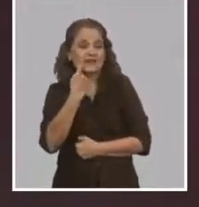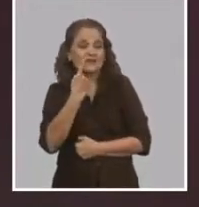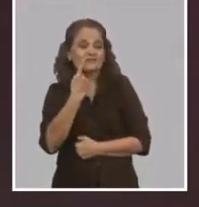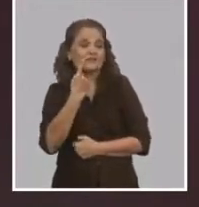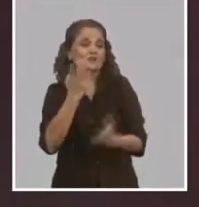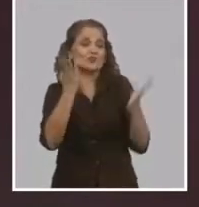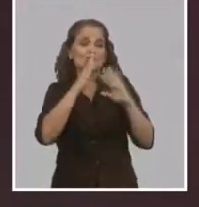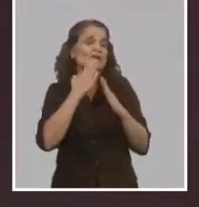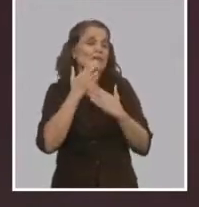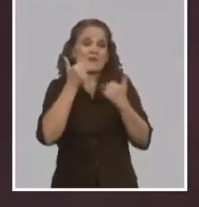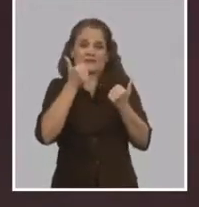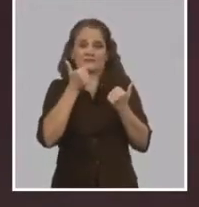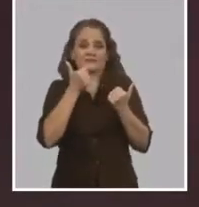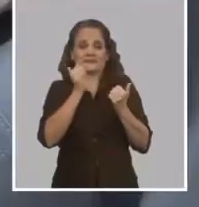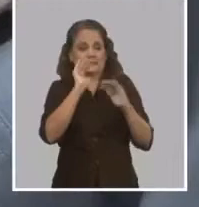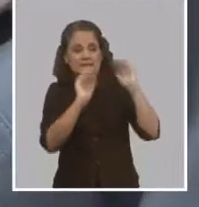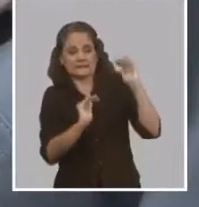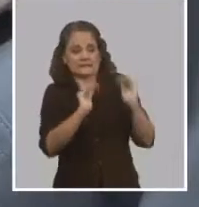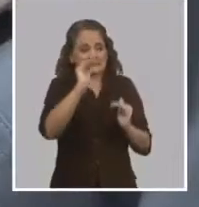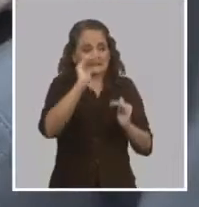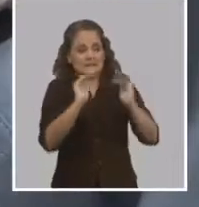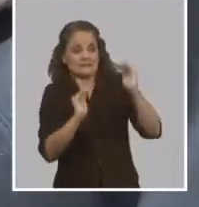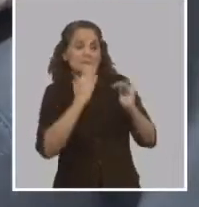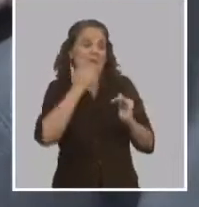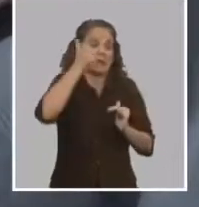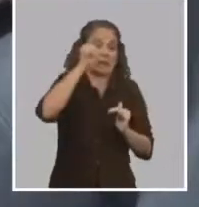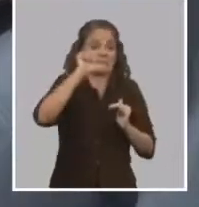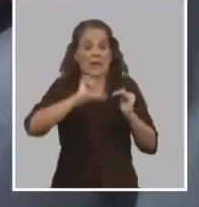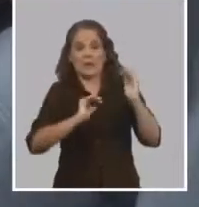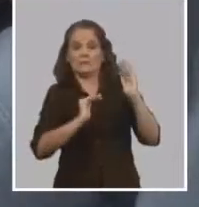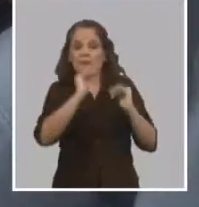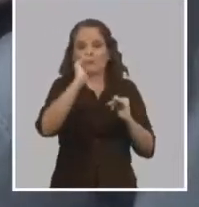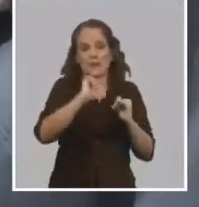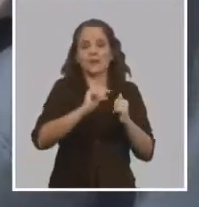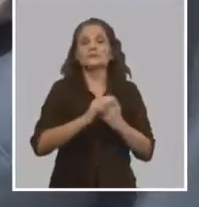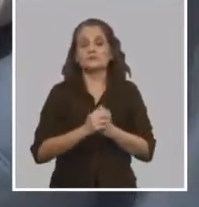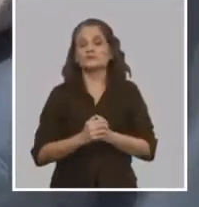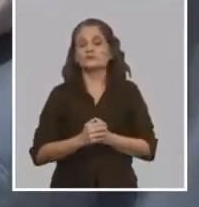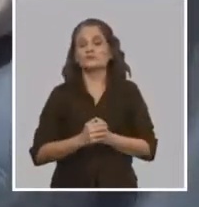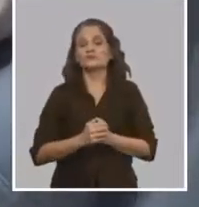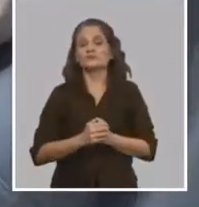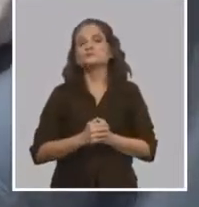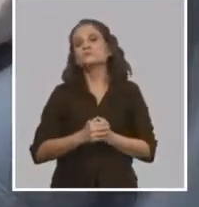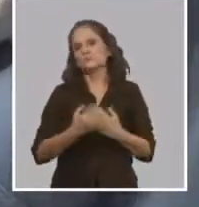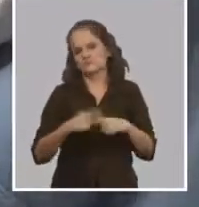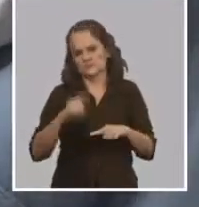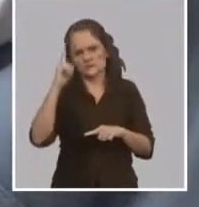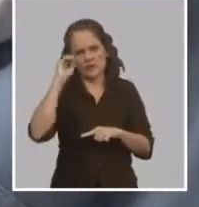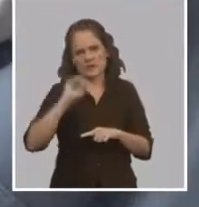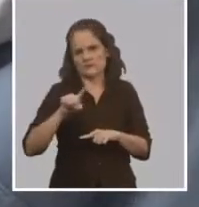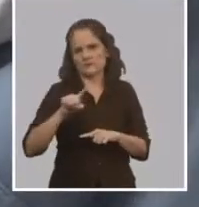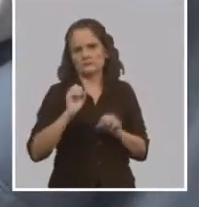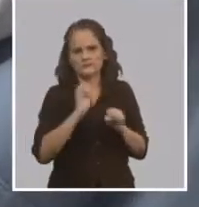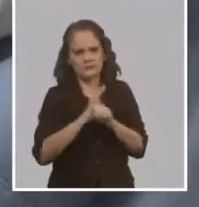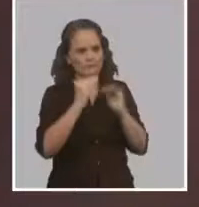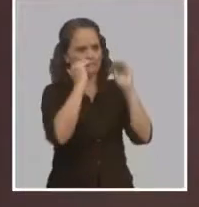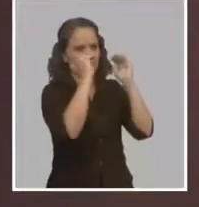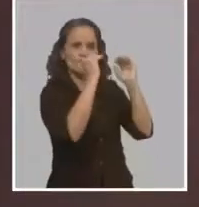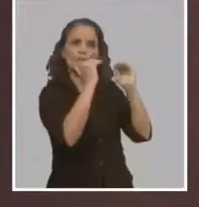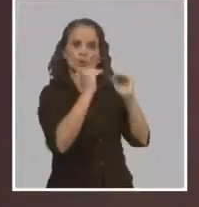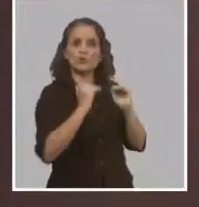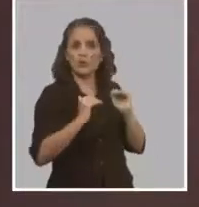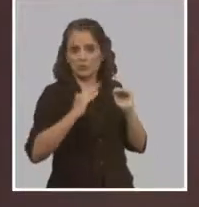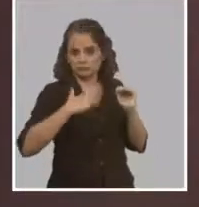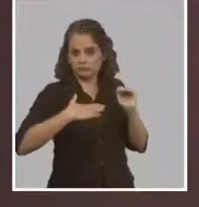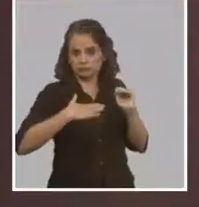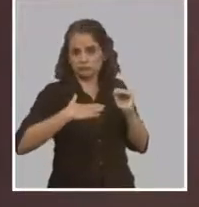ese lugar, es la parte de las mayores complicaciones. Nosotros recibimos un protocolo realizado por un grupo de científicos acá en nuestro